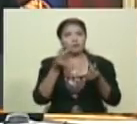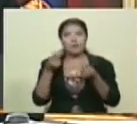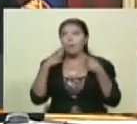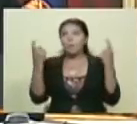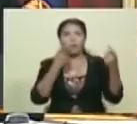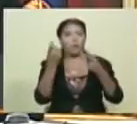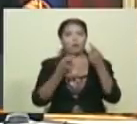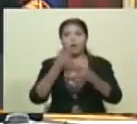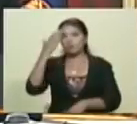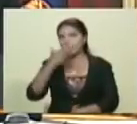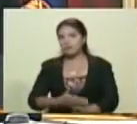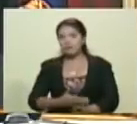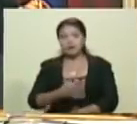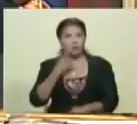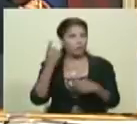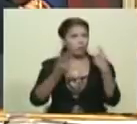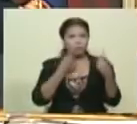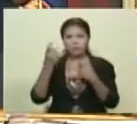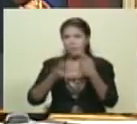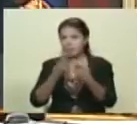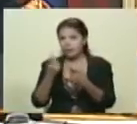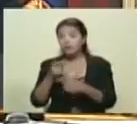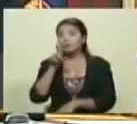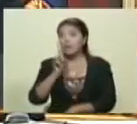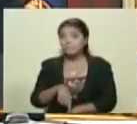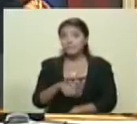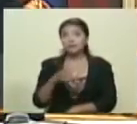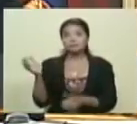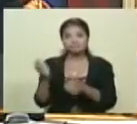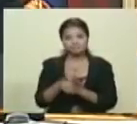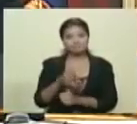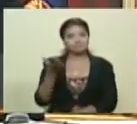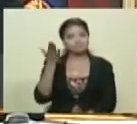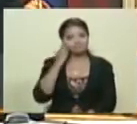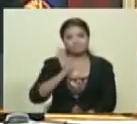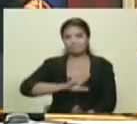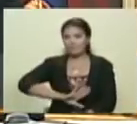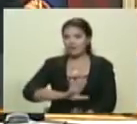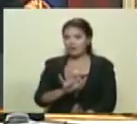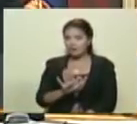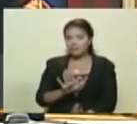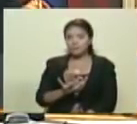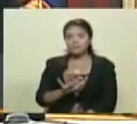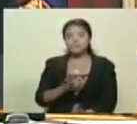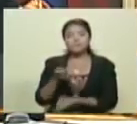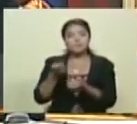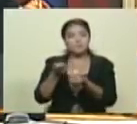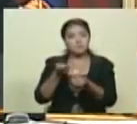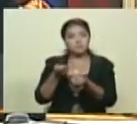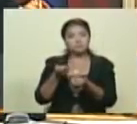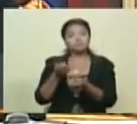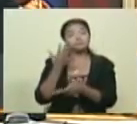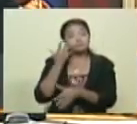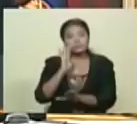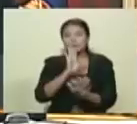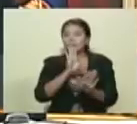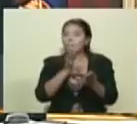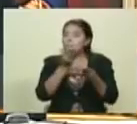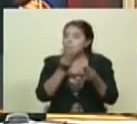como sea. También están descubiertos y neutralizados, yo diría,